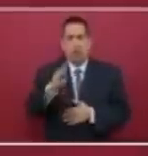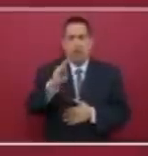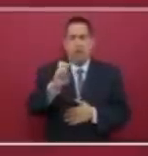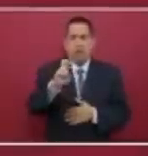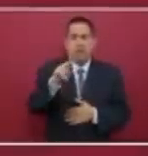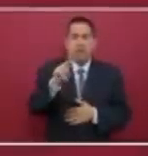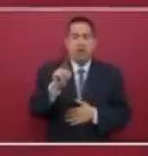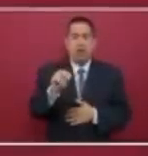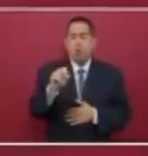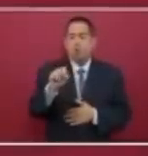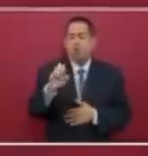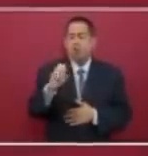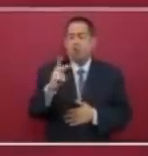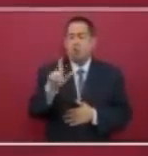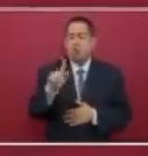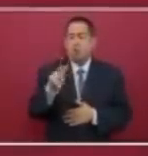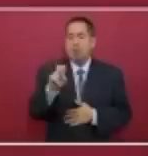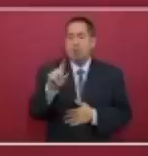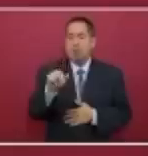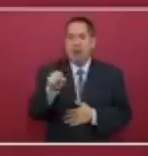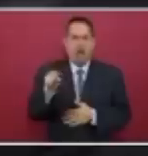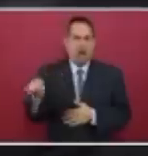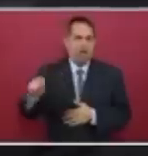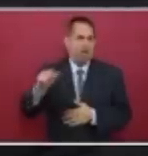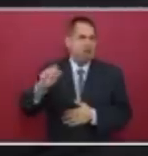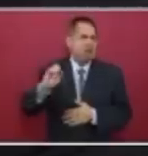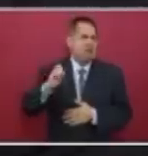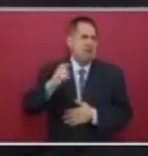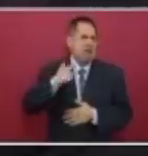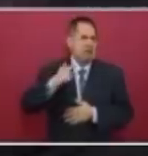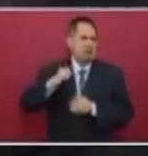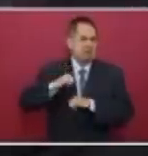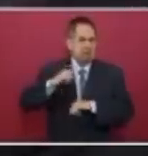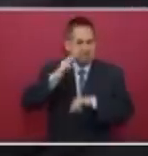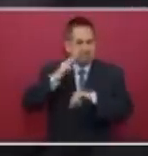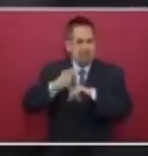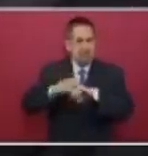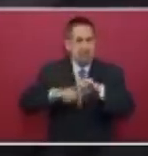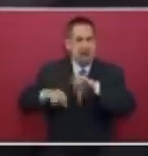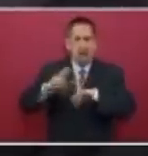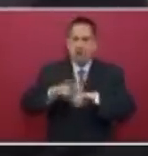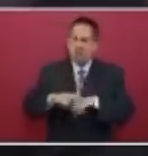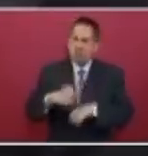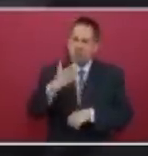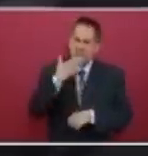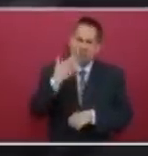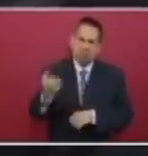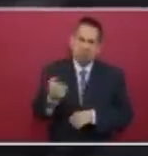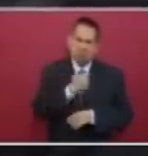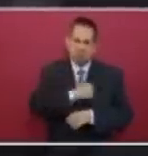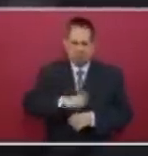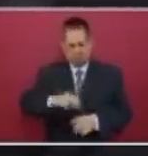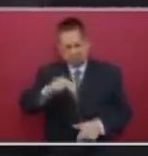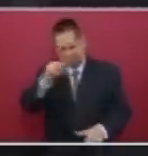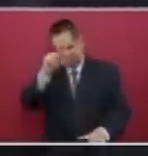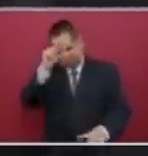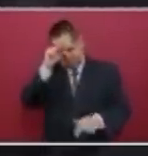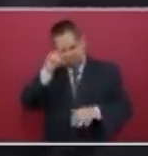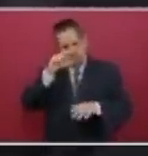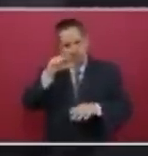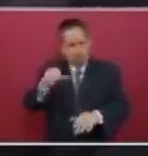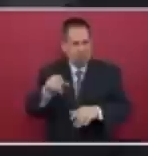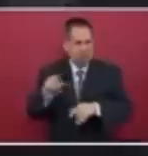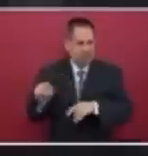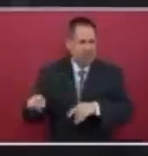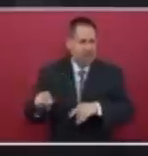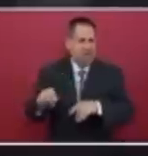sepúlveda un casillero de prestigio uno de los mejores diplomáticos de nuestro país